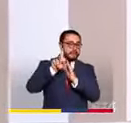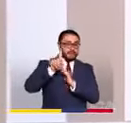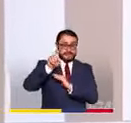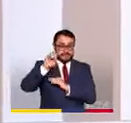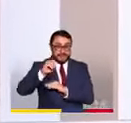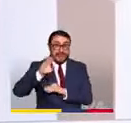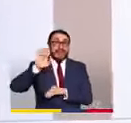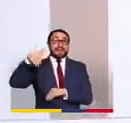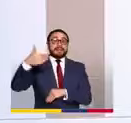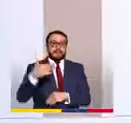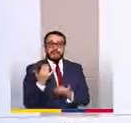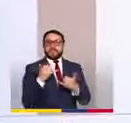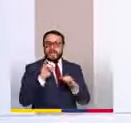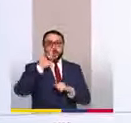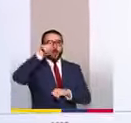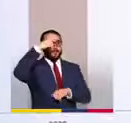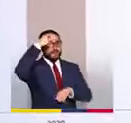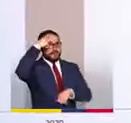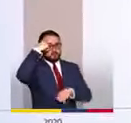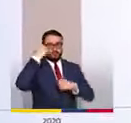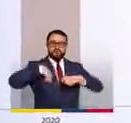bajamos ya en nuestro gobierno